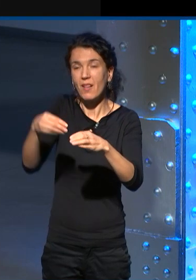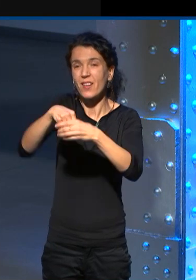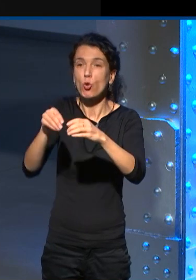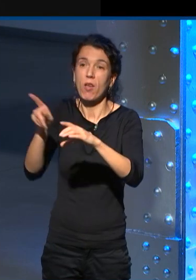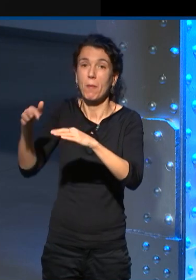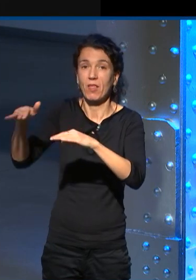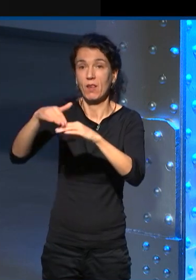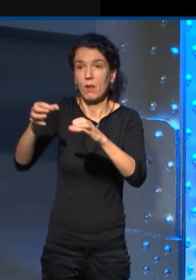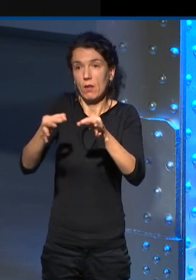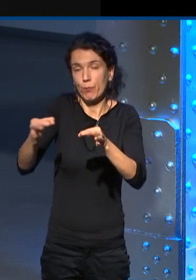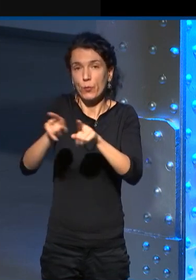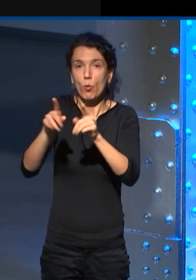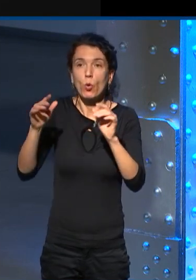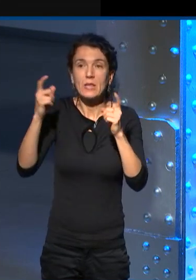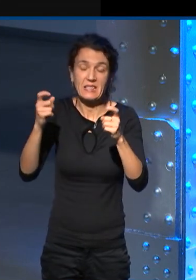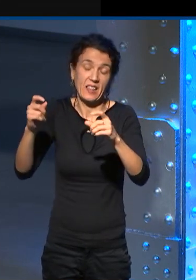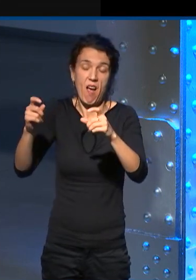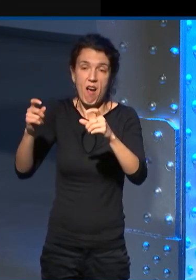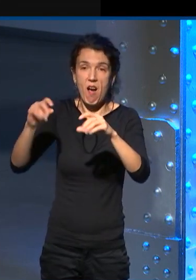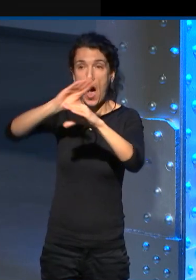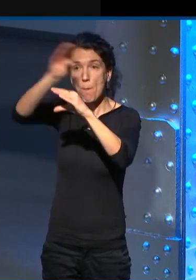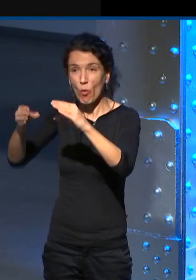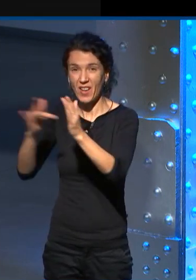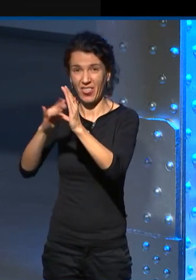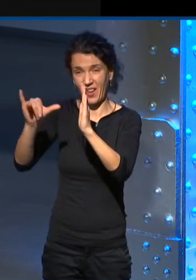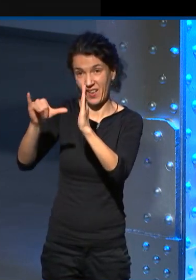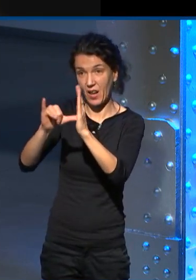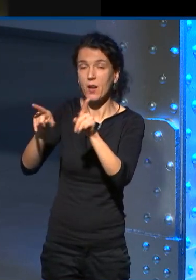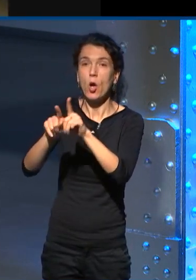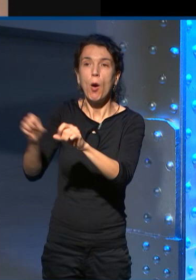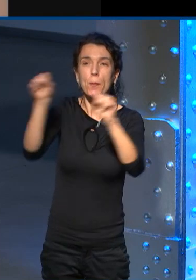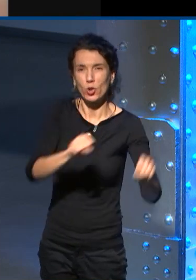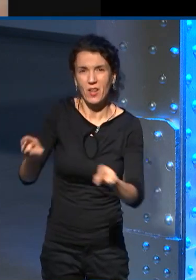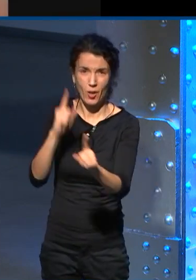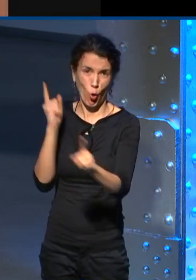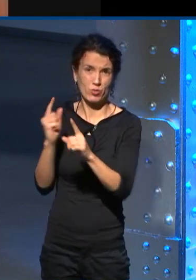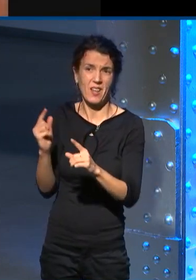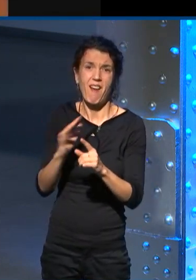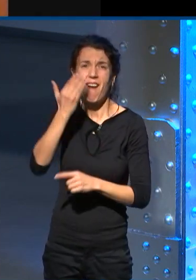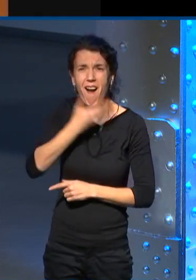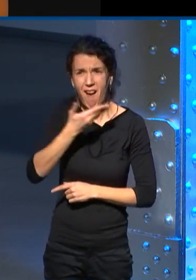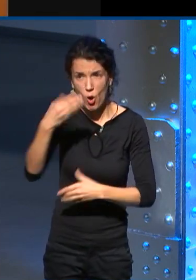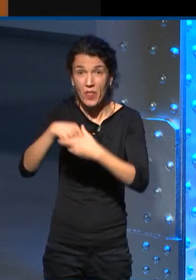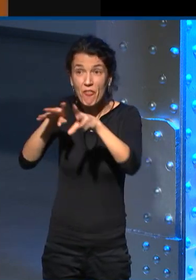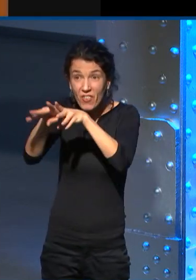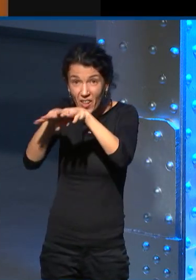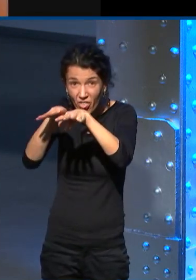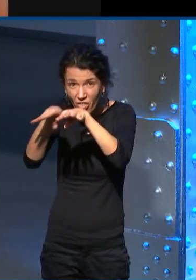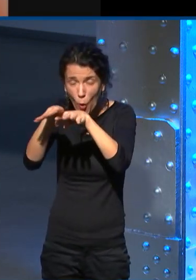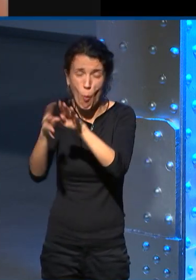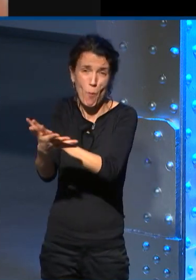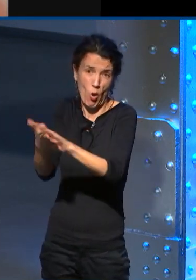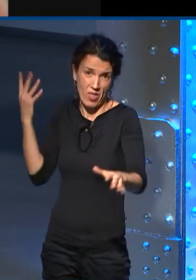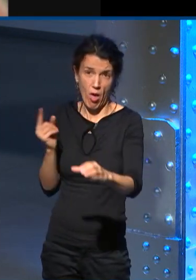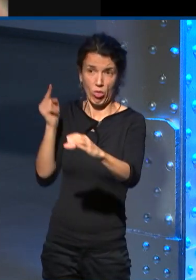delantera, que va enfrentándose a la atmósfera de Marte y que nos protege del calor que se va a generar, como ven aquí, en la fricción a altísima velocidad